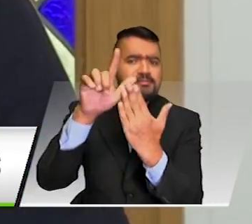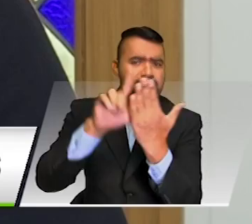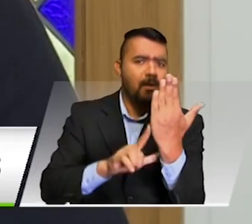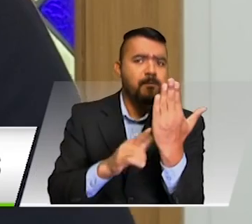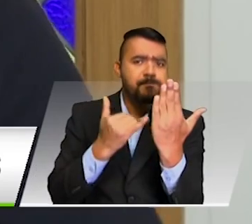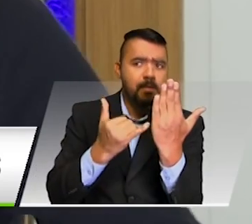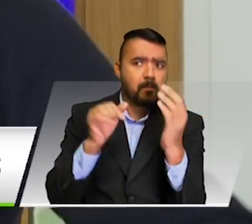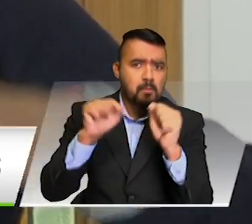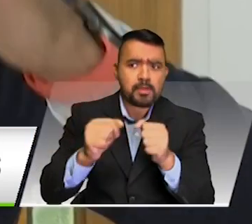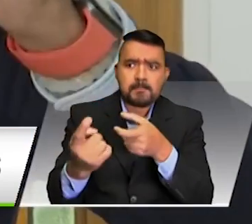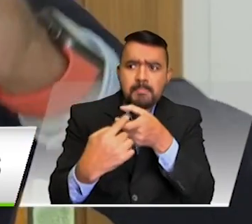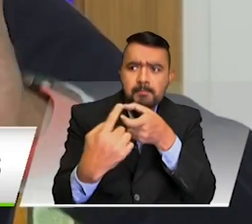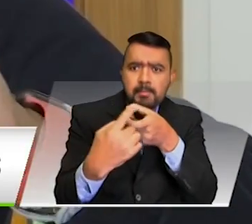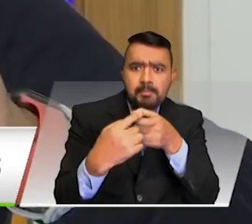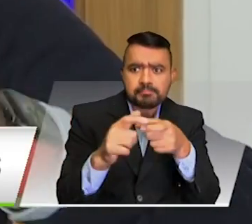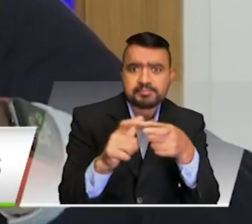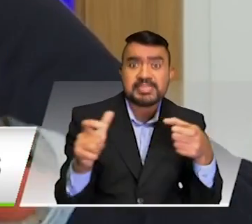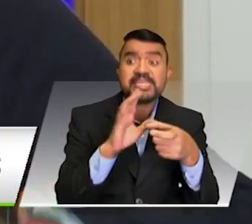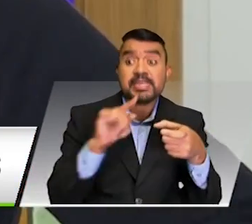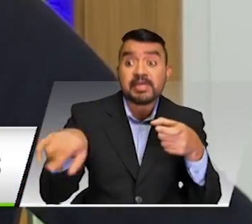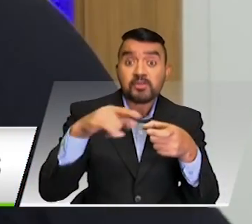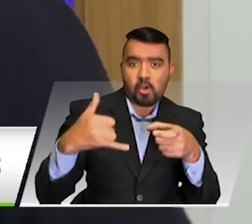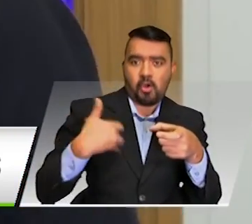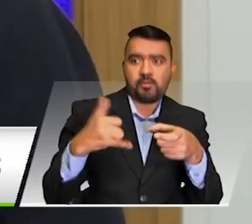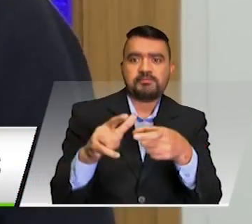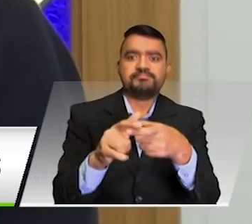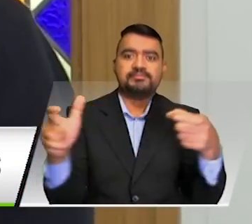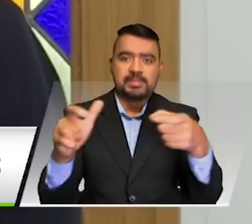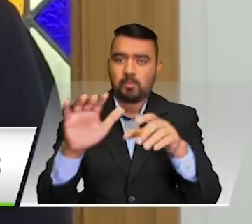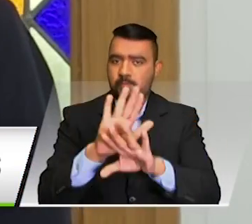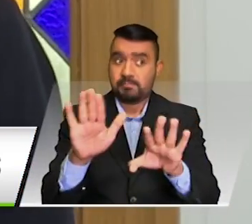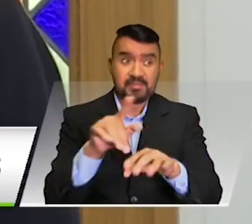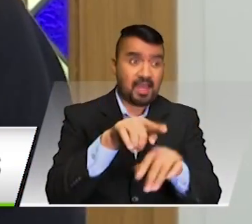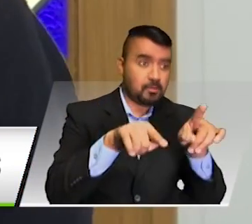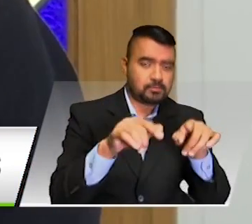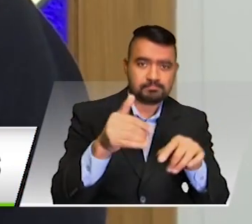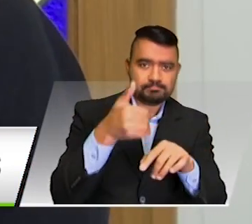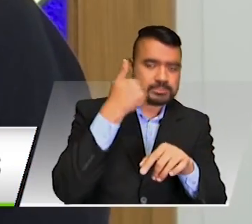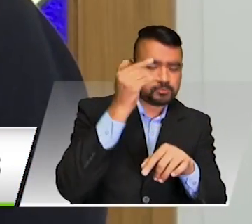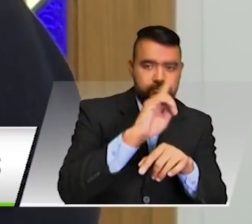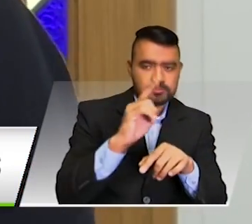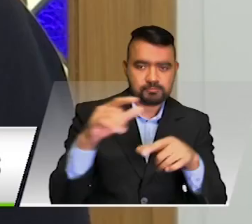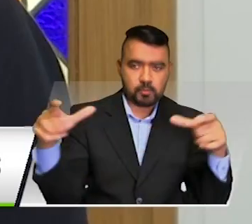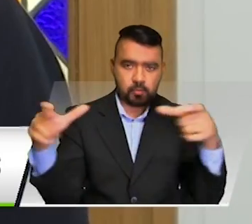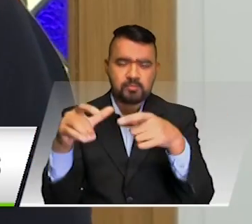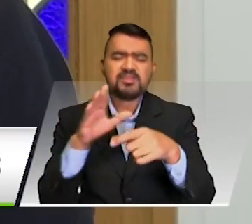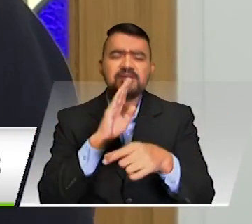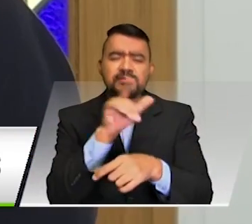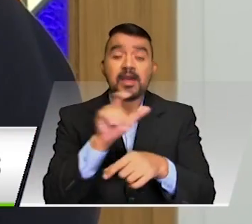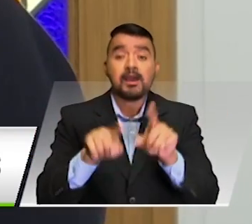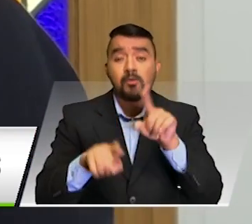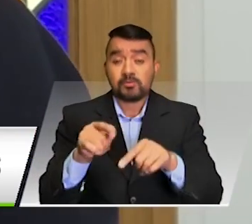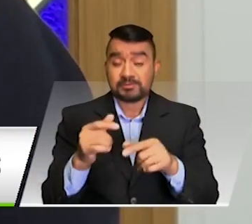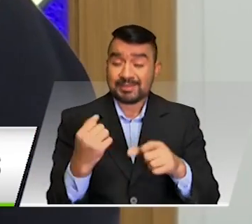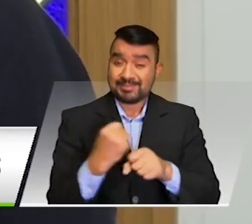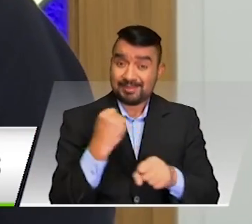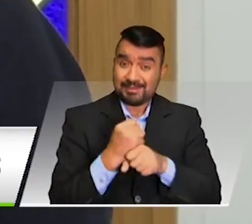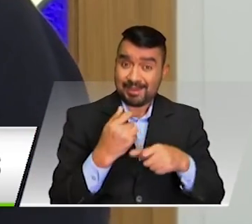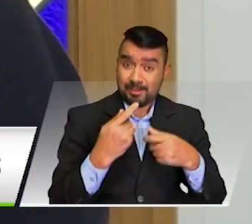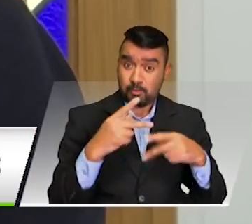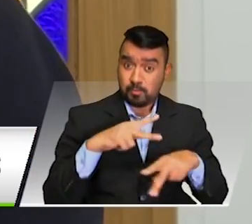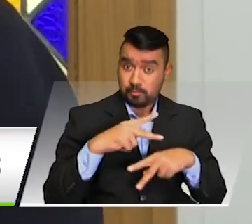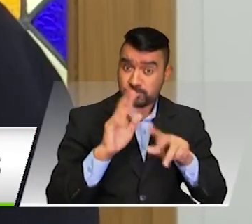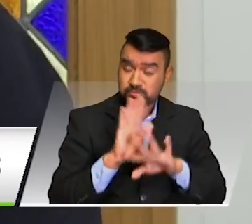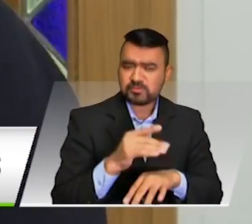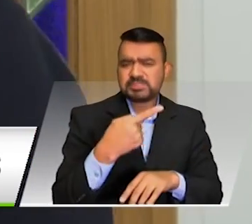únicamente para jóvenes vamos a apoyar más de 150 mil emprendedores con electiva tec y cerca del 30 por ciento de ese